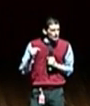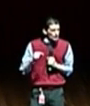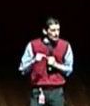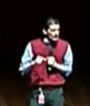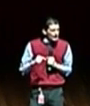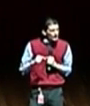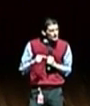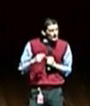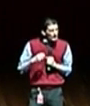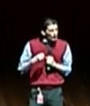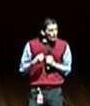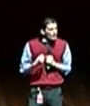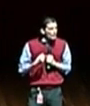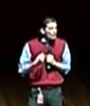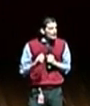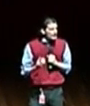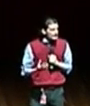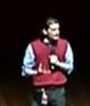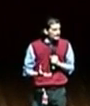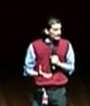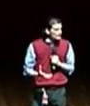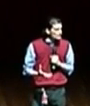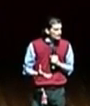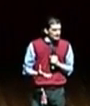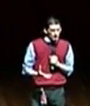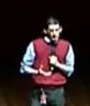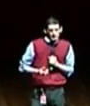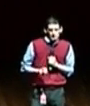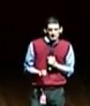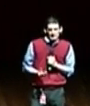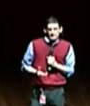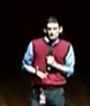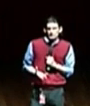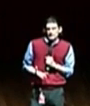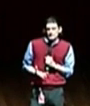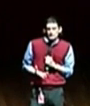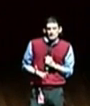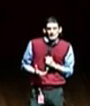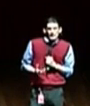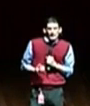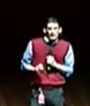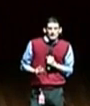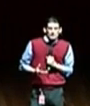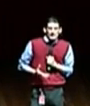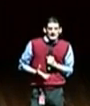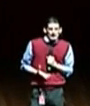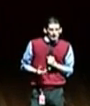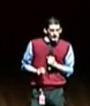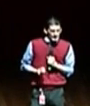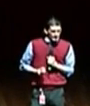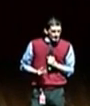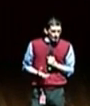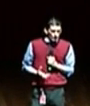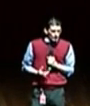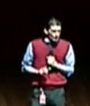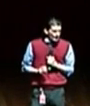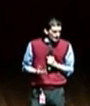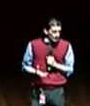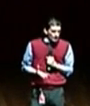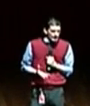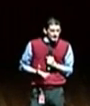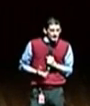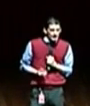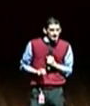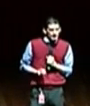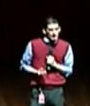nosotros incorporados como universitarios dentro de esos grandes contextos. Por eso la universidad hoy,